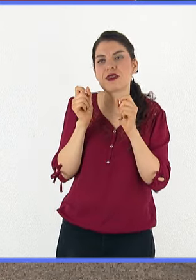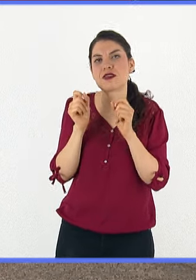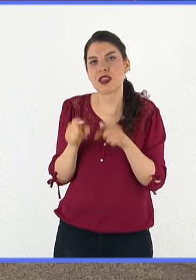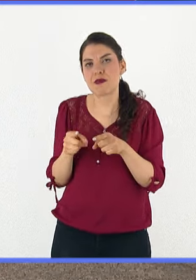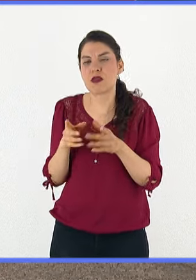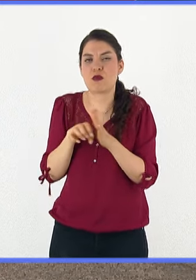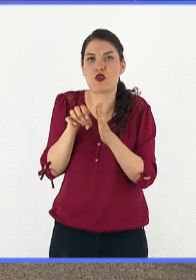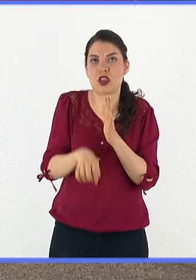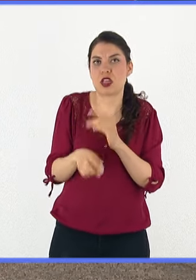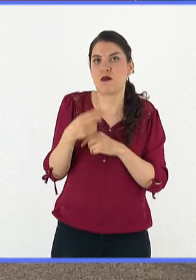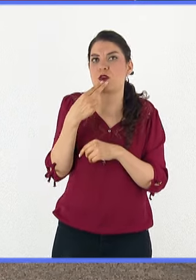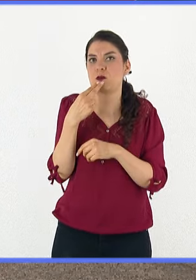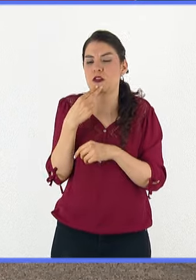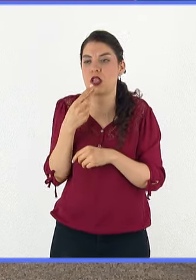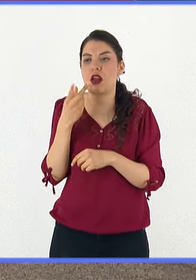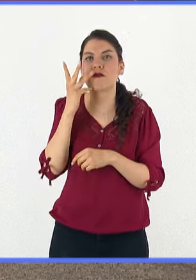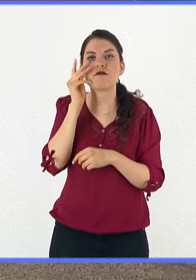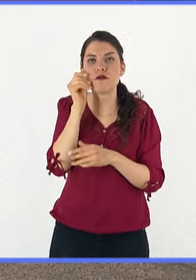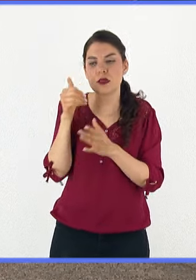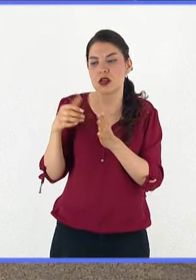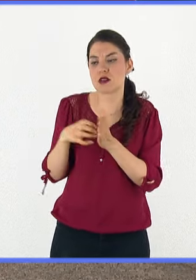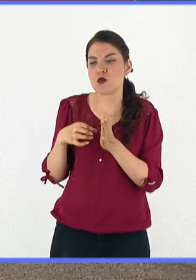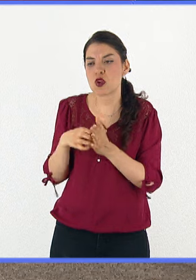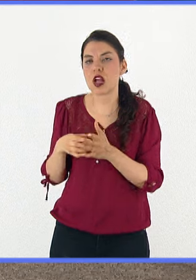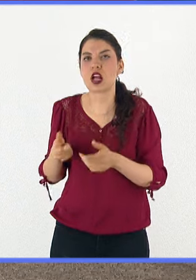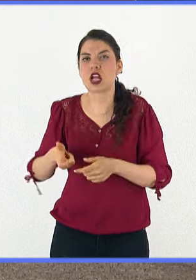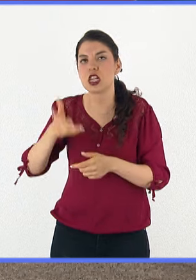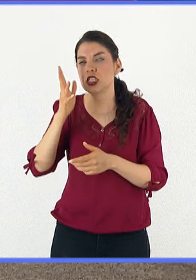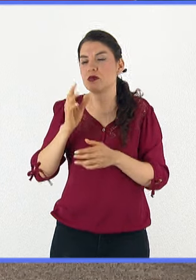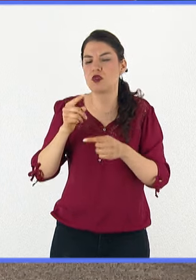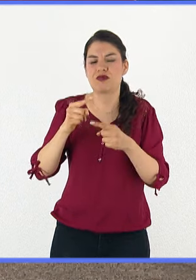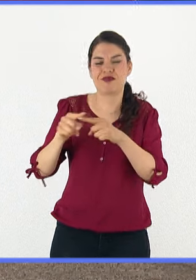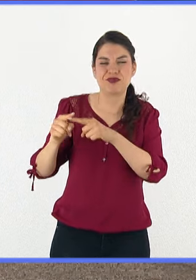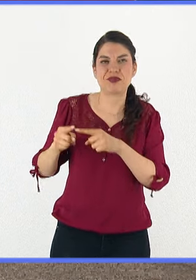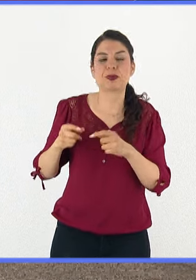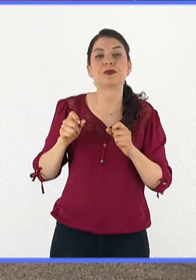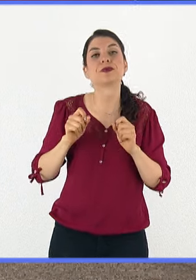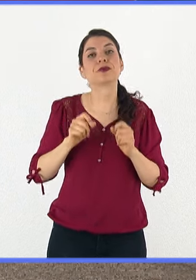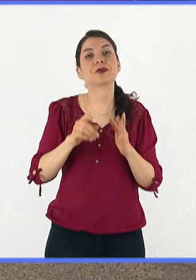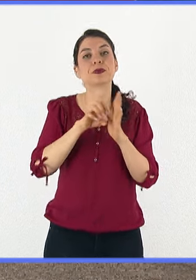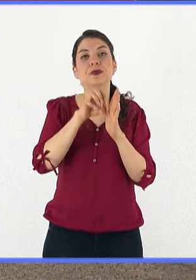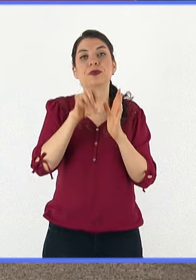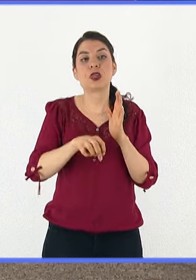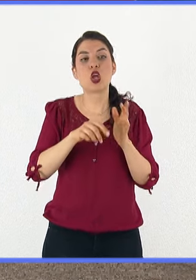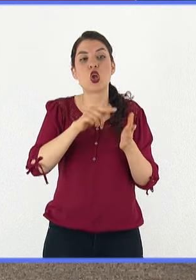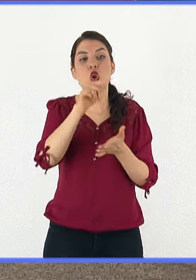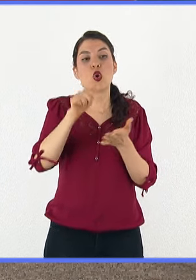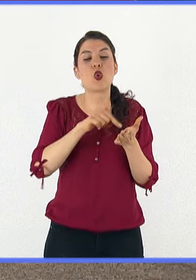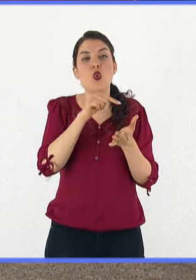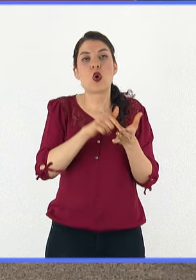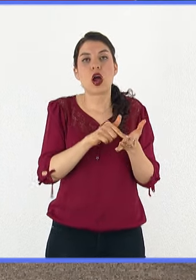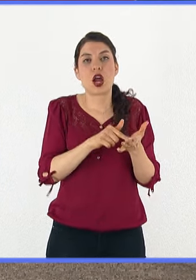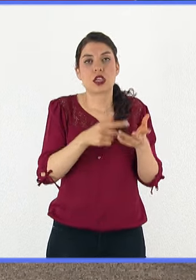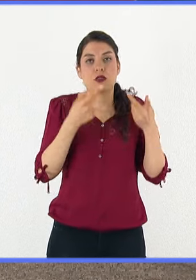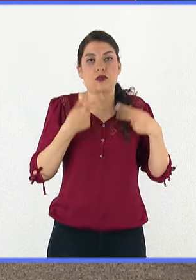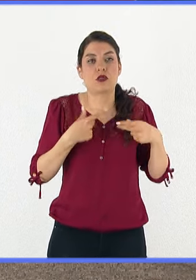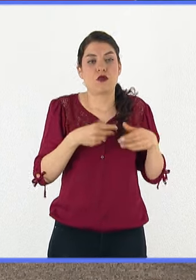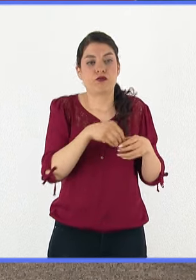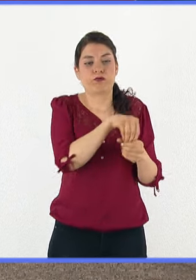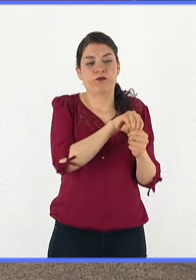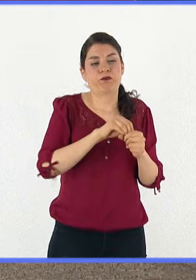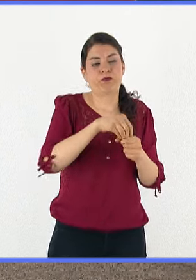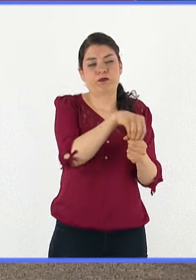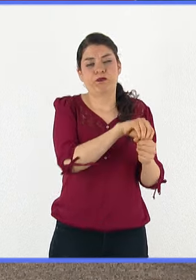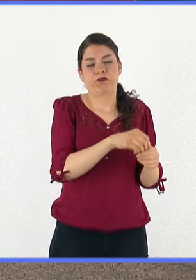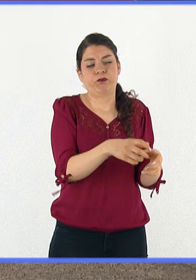caja de limón que se cosecha o de aguacate no y por el otro lado en en las zonas más densamente pobladas las zonas más urbanas ahí todavía